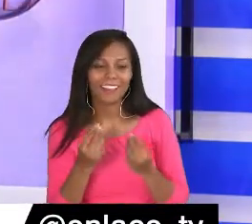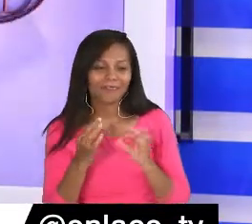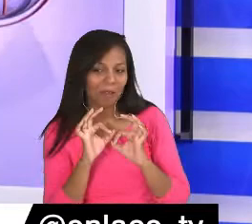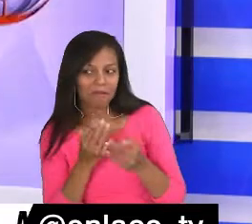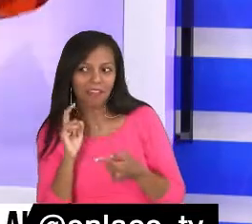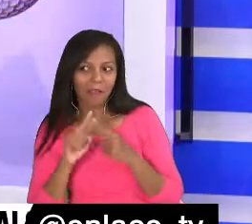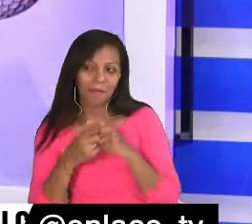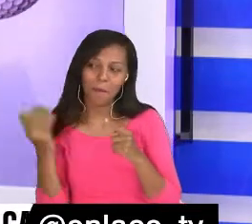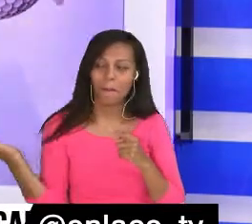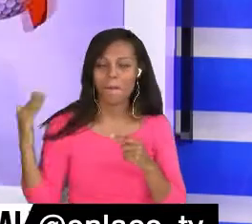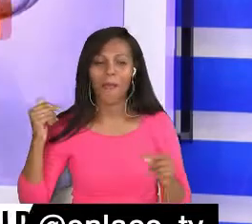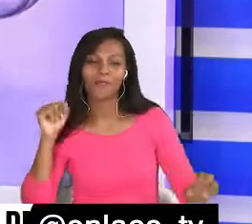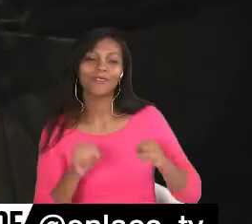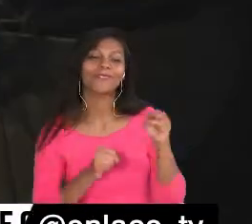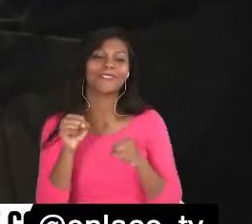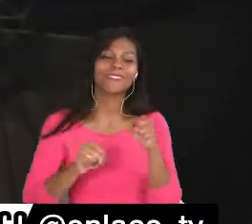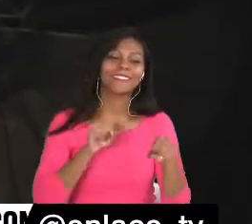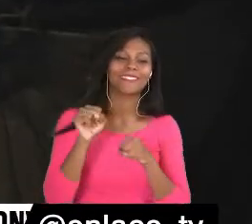pedalean por toda la región.